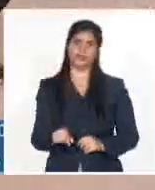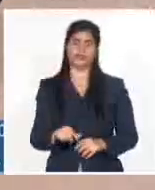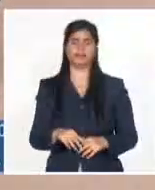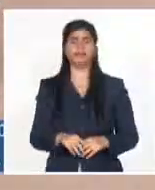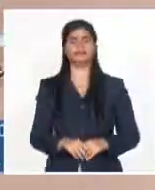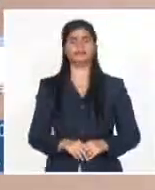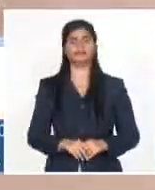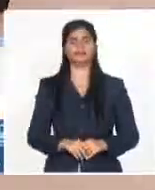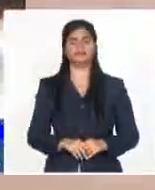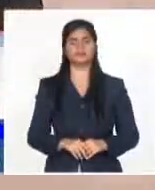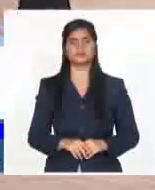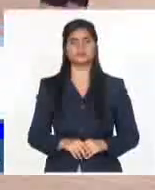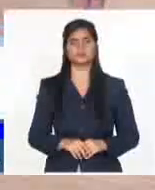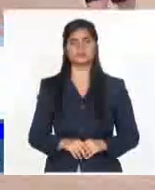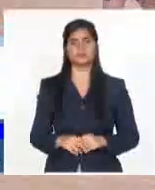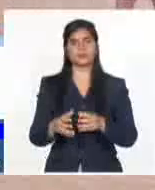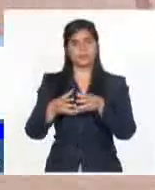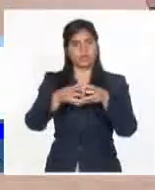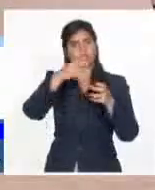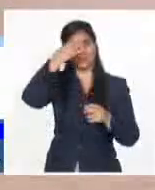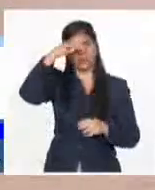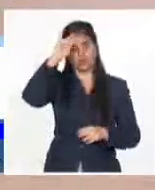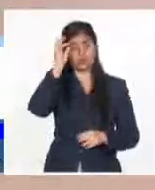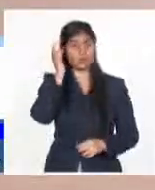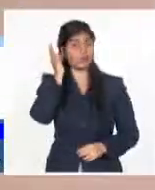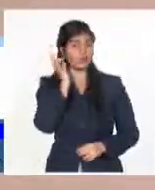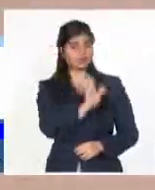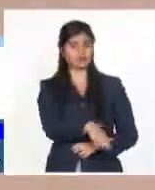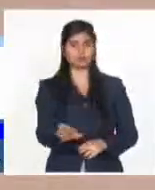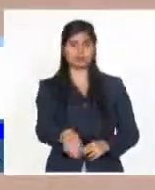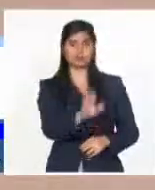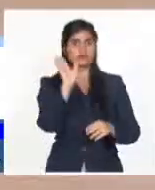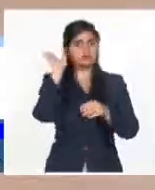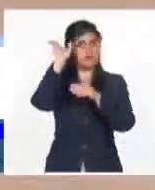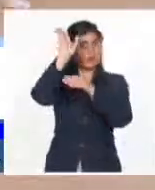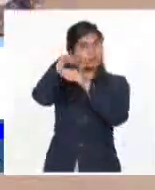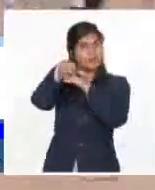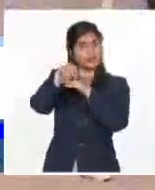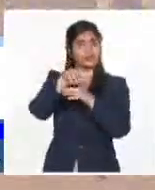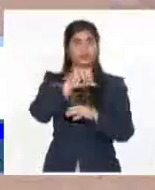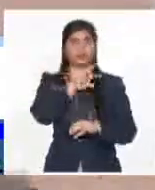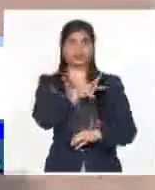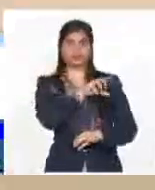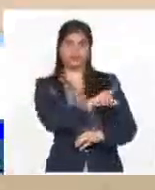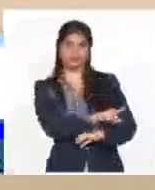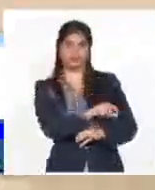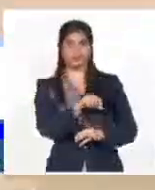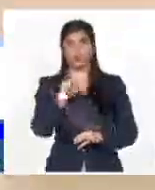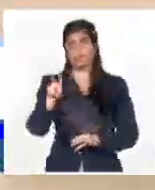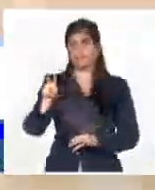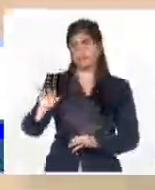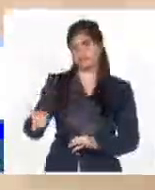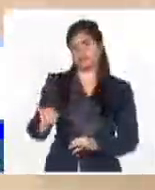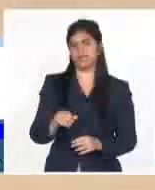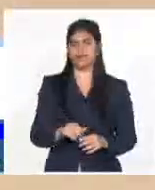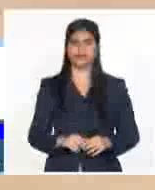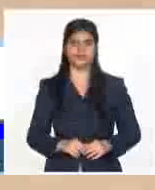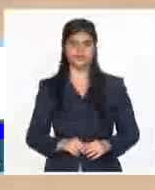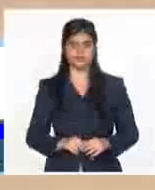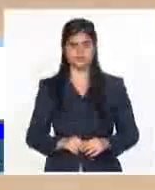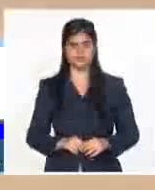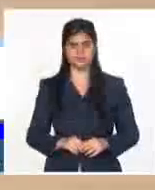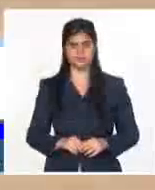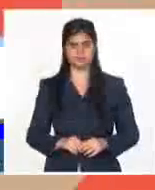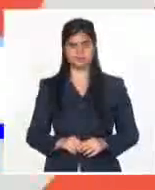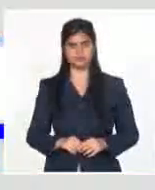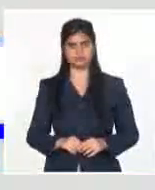La selección cubana de balonmano rama femenina se dio 31-26 ante su similar de Paraguay, resultado que complica sus aspiraciones de avanzar a la siguiente